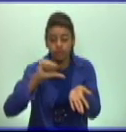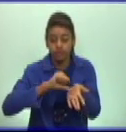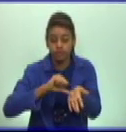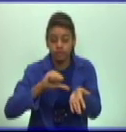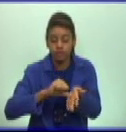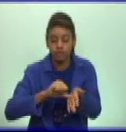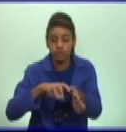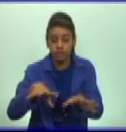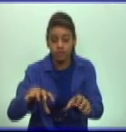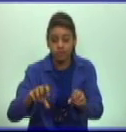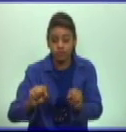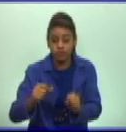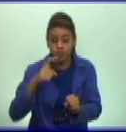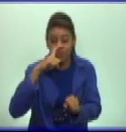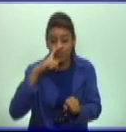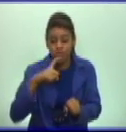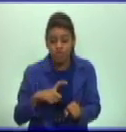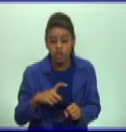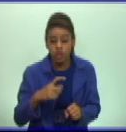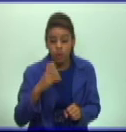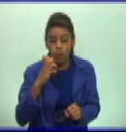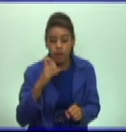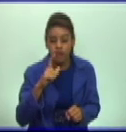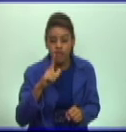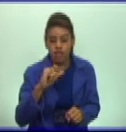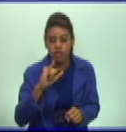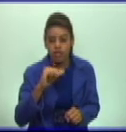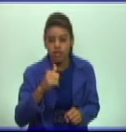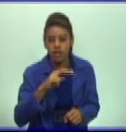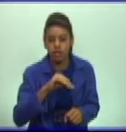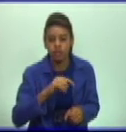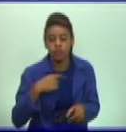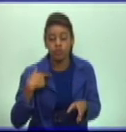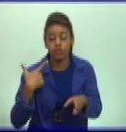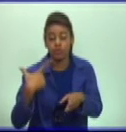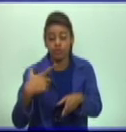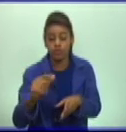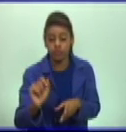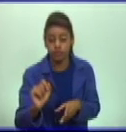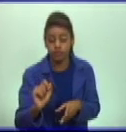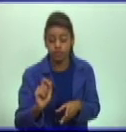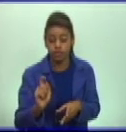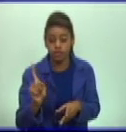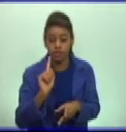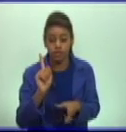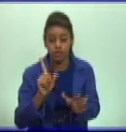Secuestran al niño Elian, que fue víctima de una salida ilegal del país.